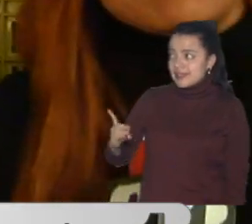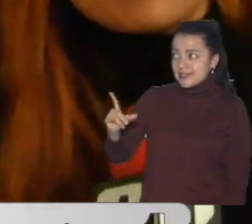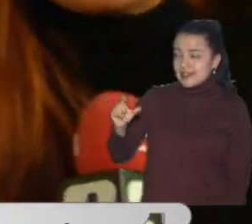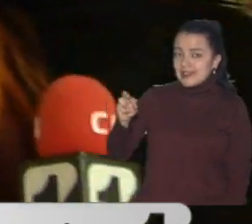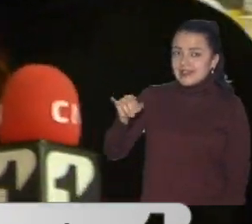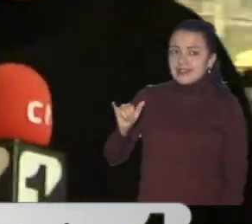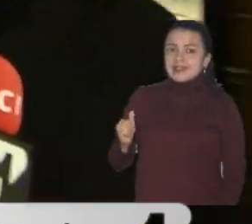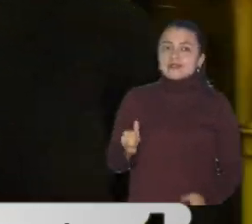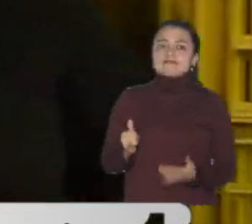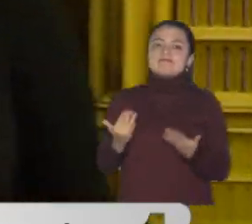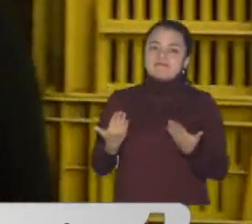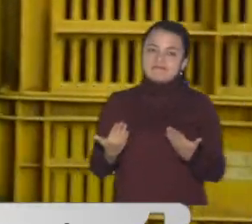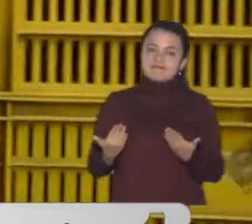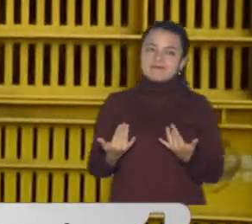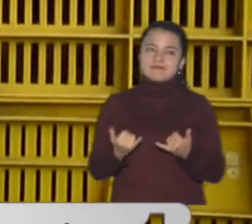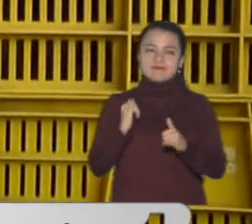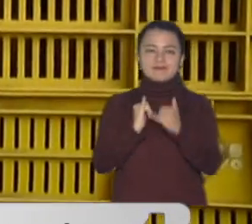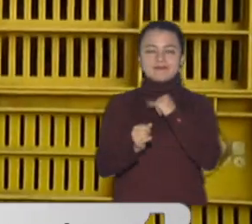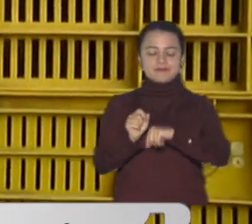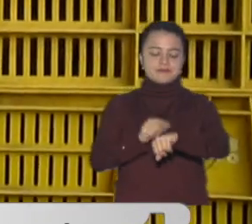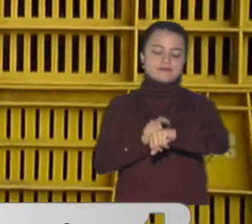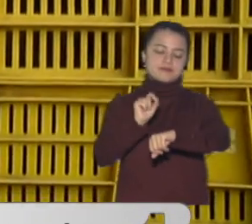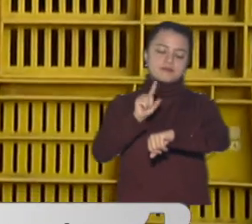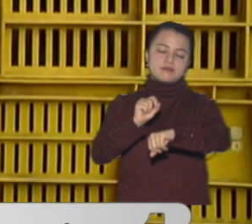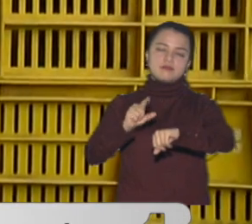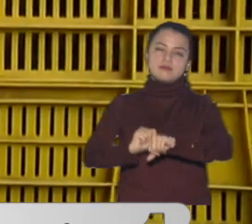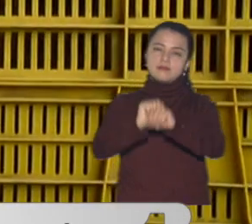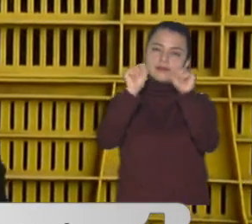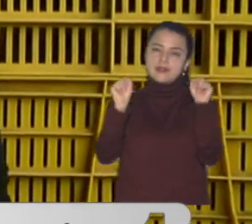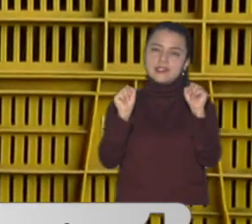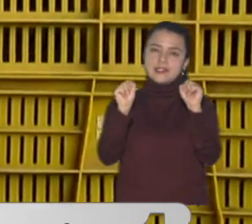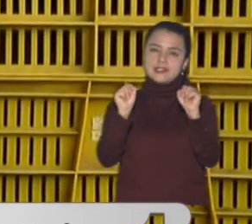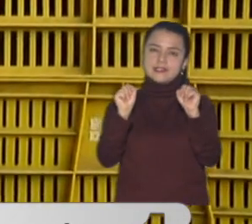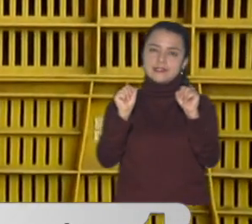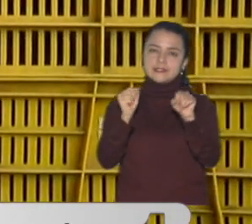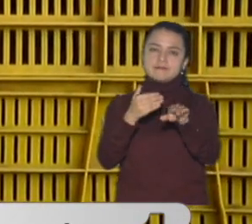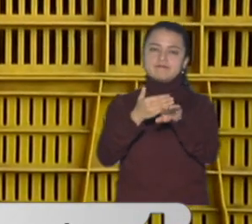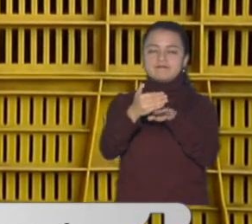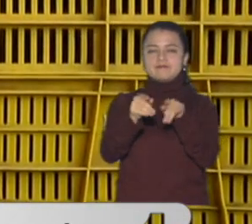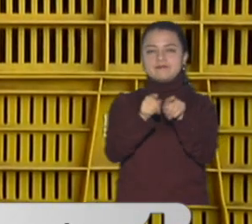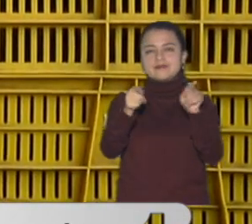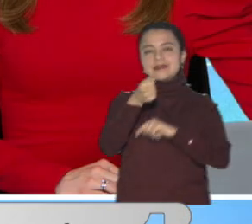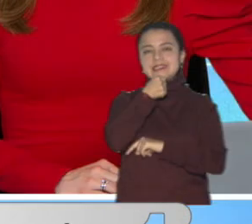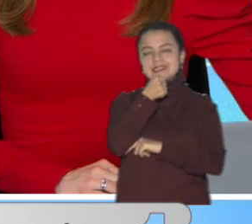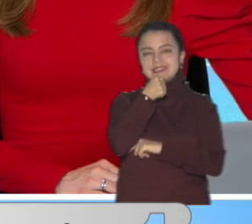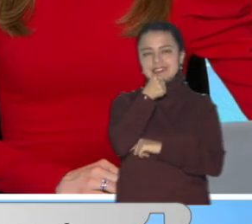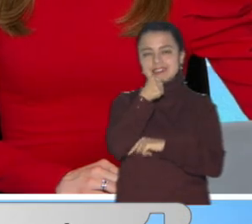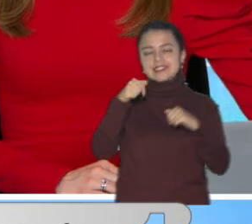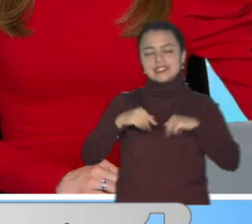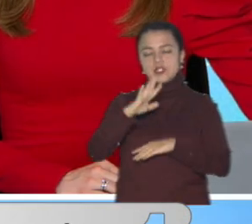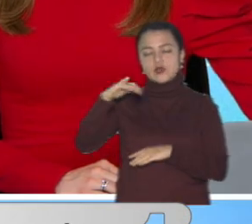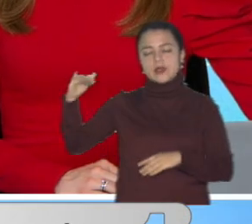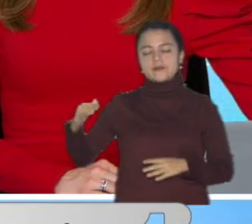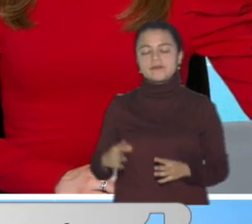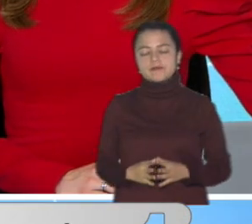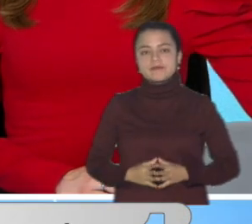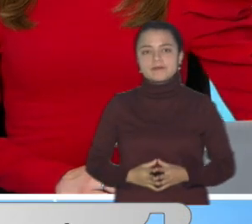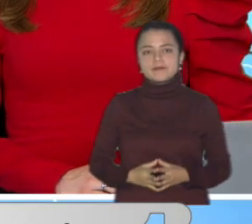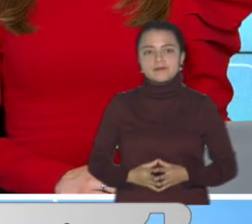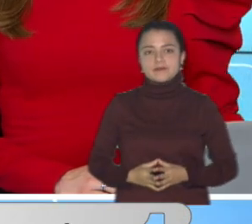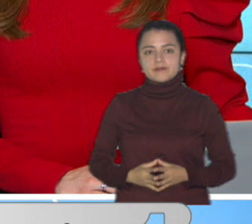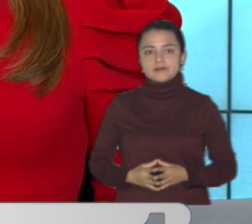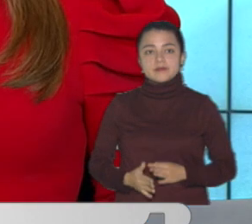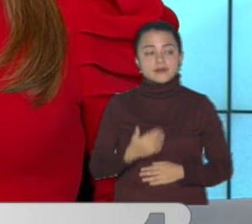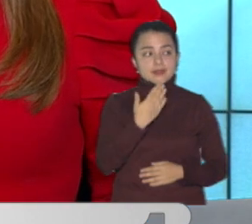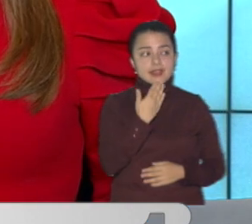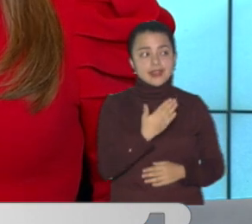muchas gracias por esta información, es todo a las 11 y 11 de la mañana, más adelante en minutos ampliaremos estas noticias desde Antioquia. Así es, Lucy,